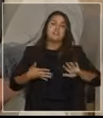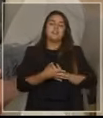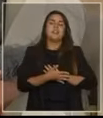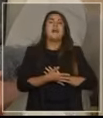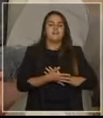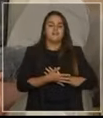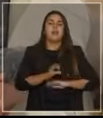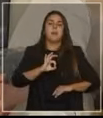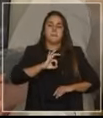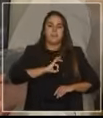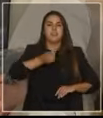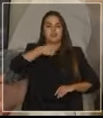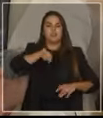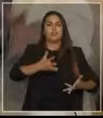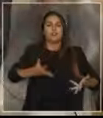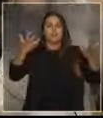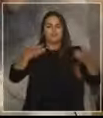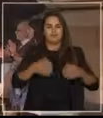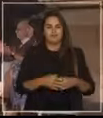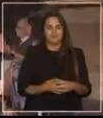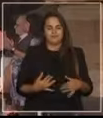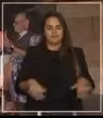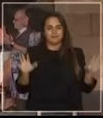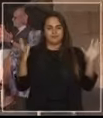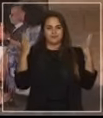medalla que habéis ganado.